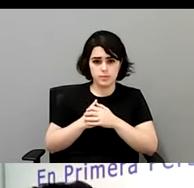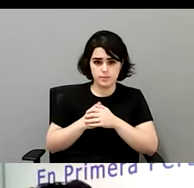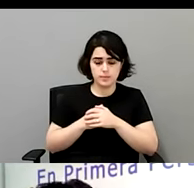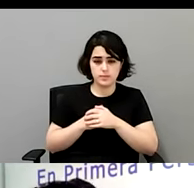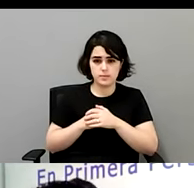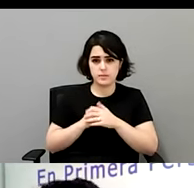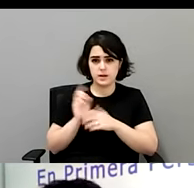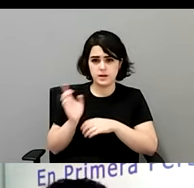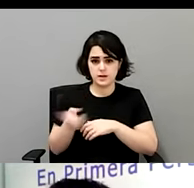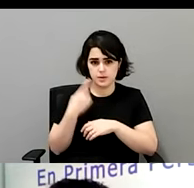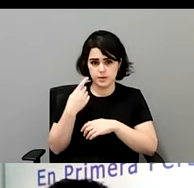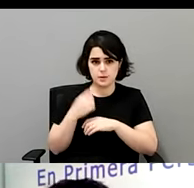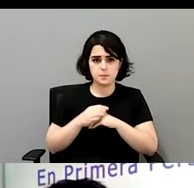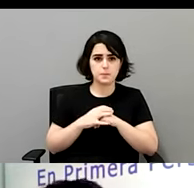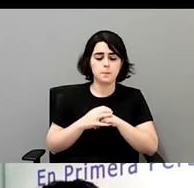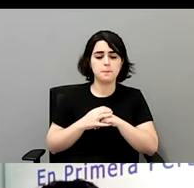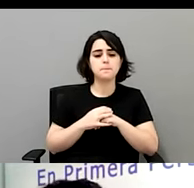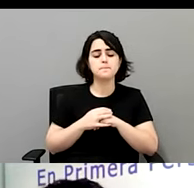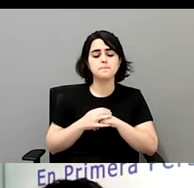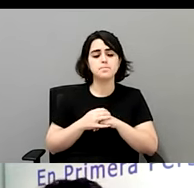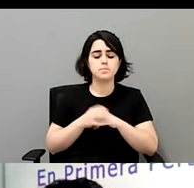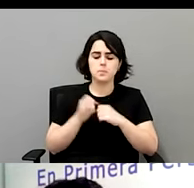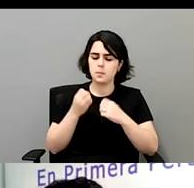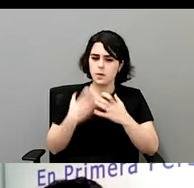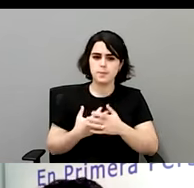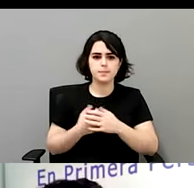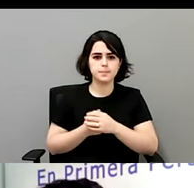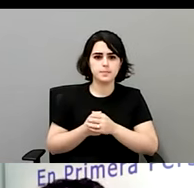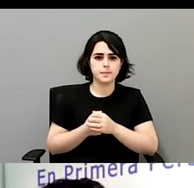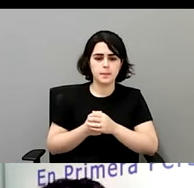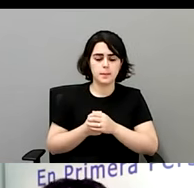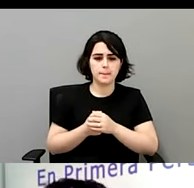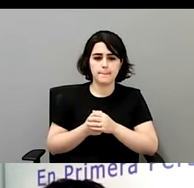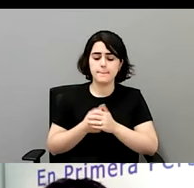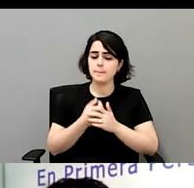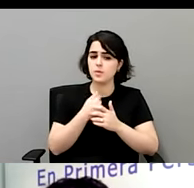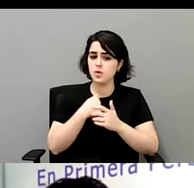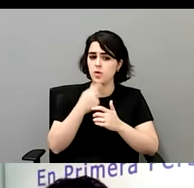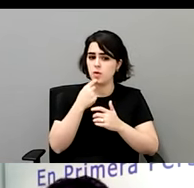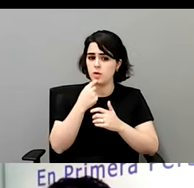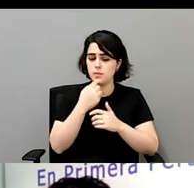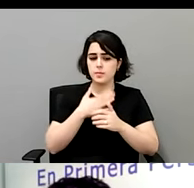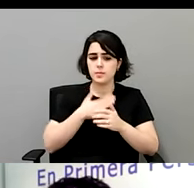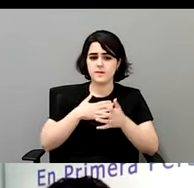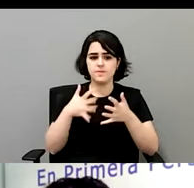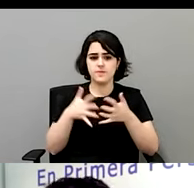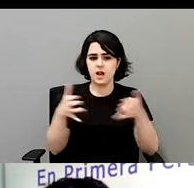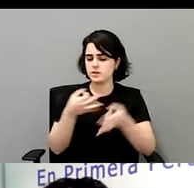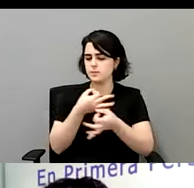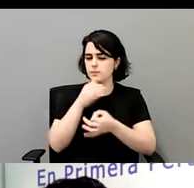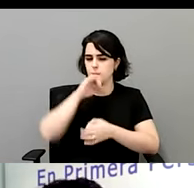Siguiente. Bueno. Y mi frase estrella. Yo digo que rodamos